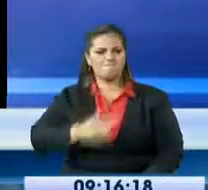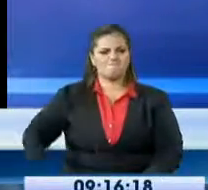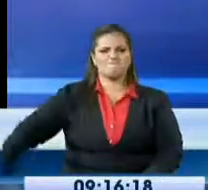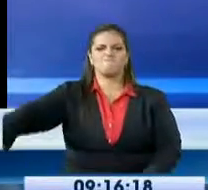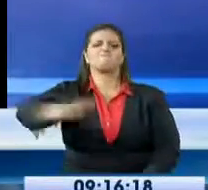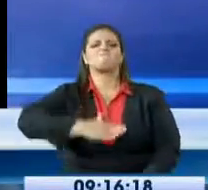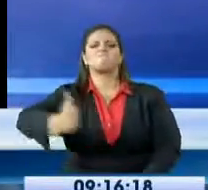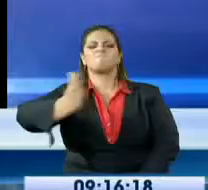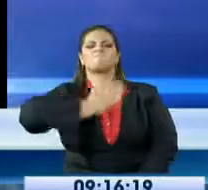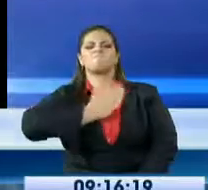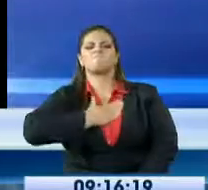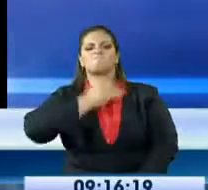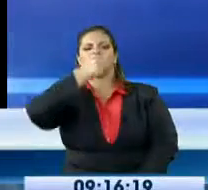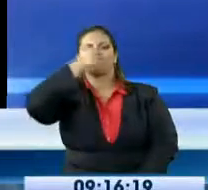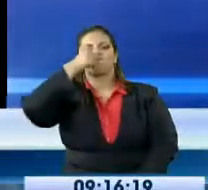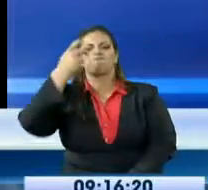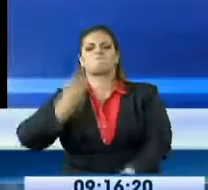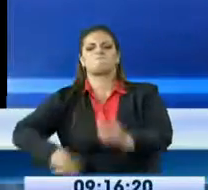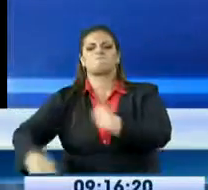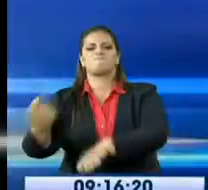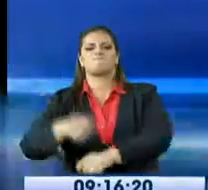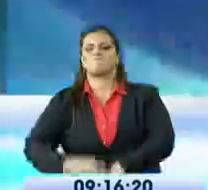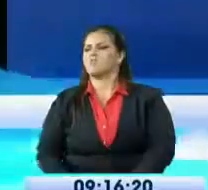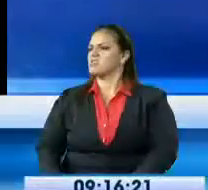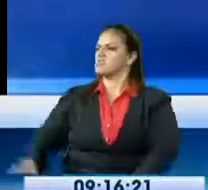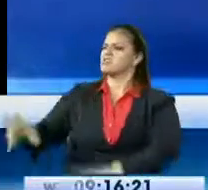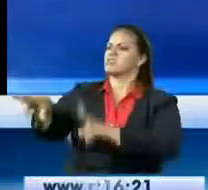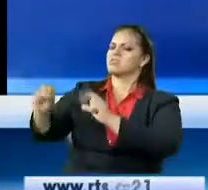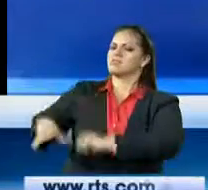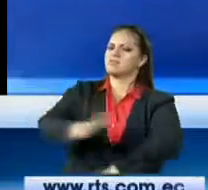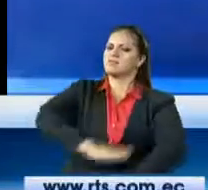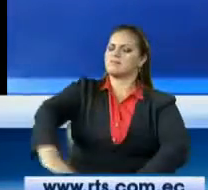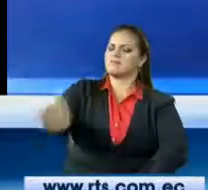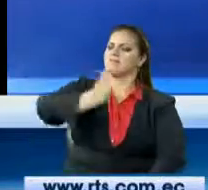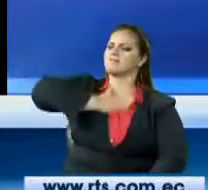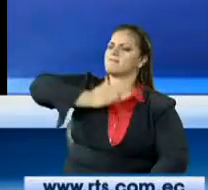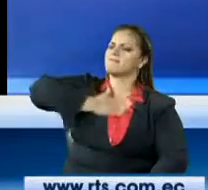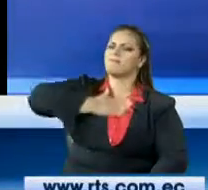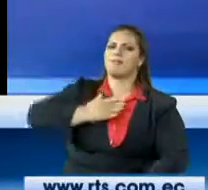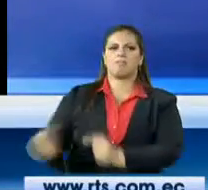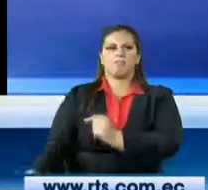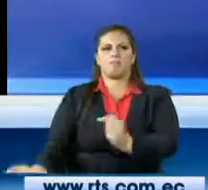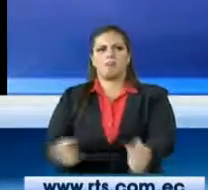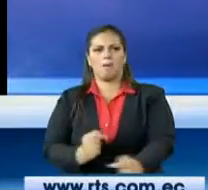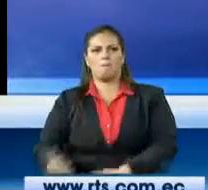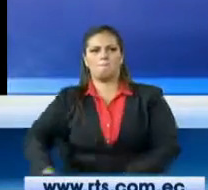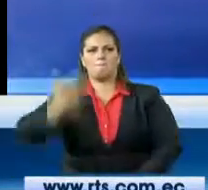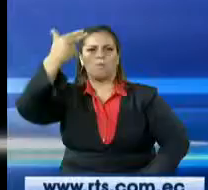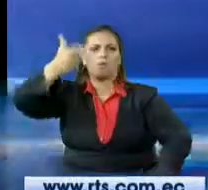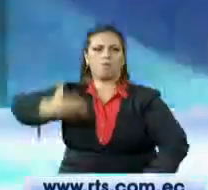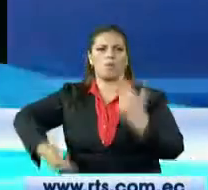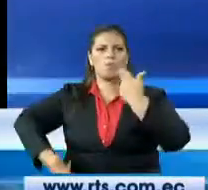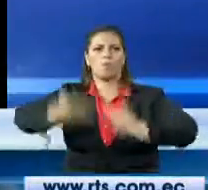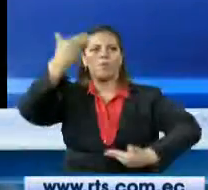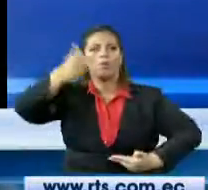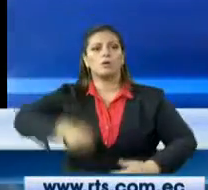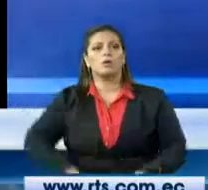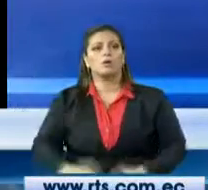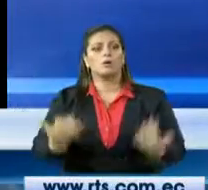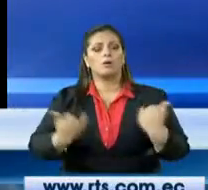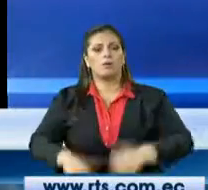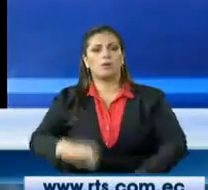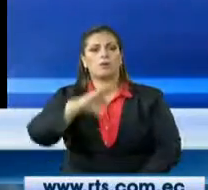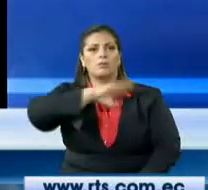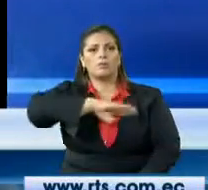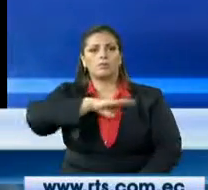cierto determinado lugar para la venta de droga. Hay que reconocer y resaltar en este caso la labor que hace la policía comunitaria, la labor que hace la policía